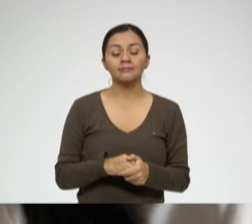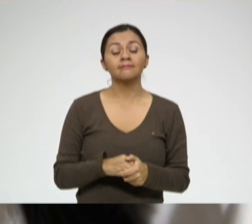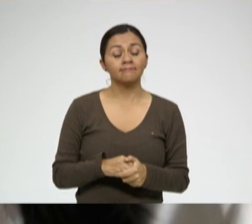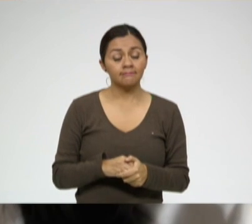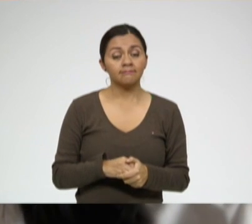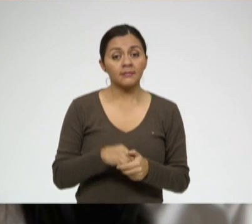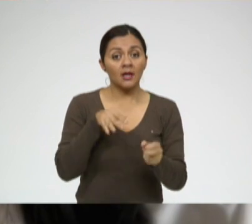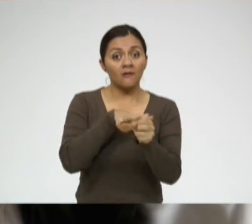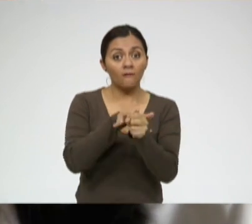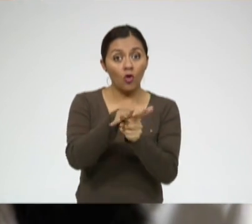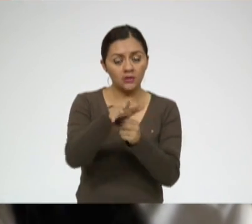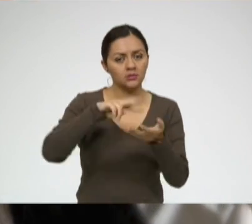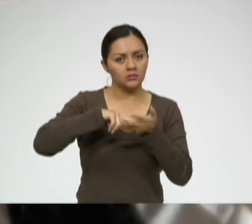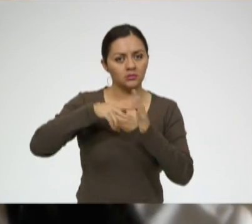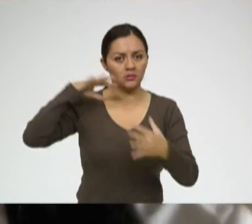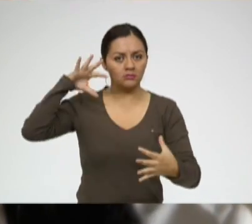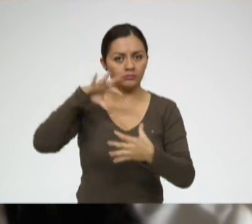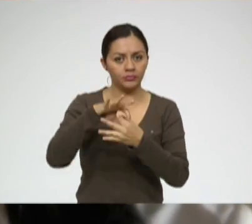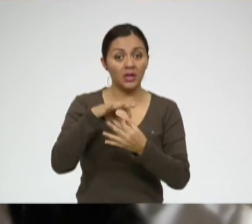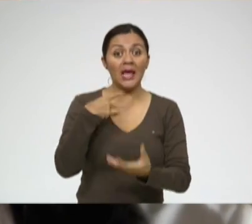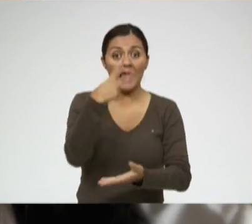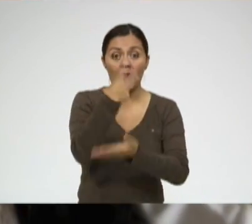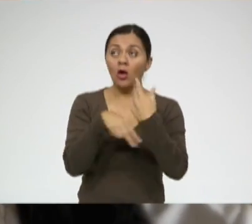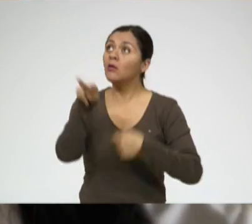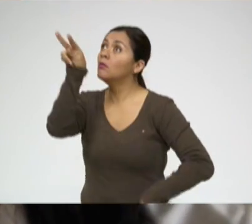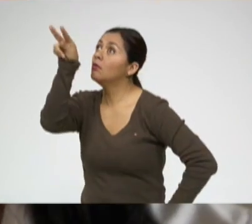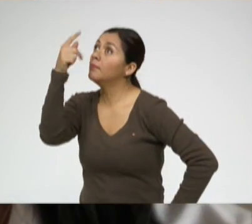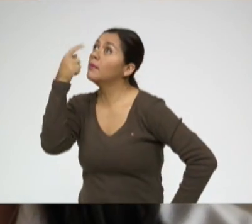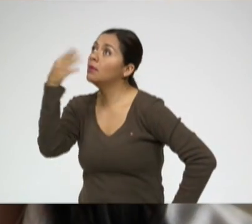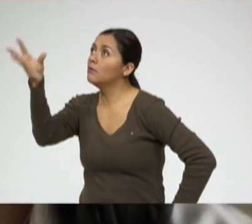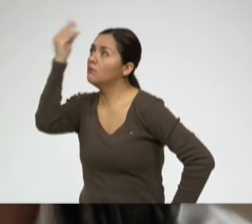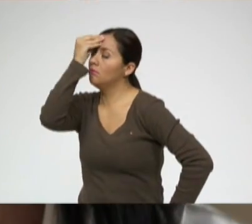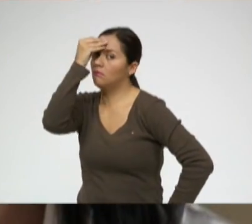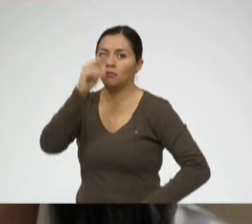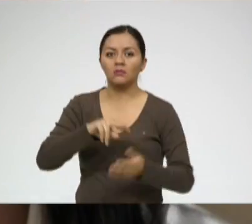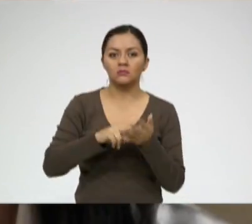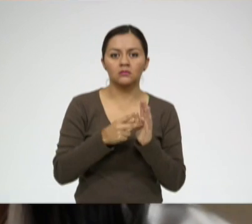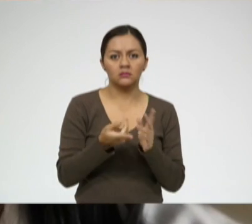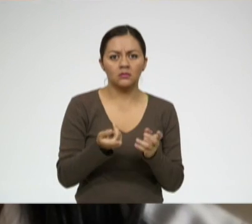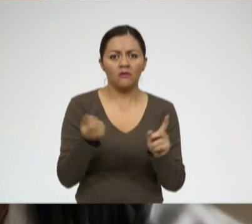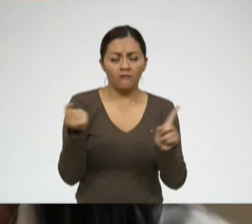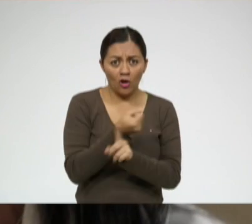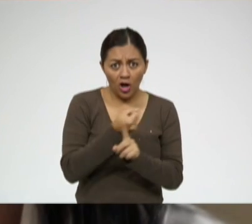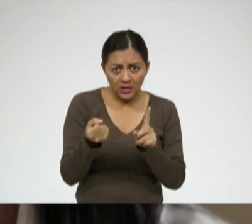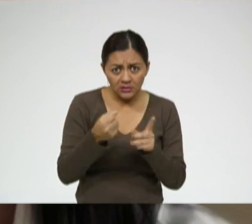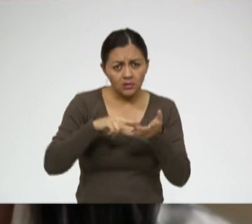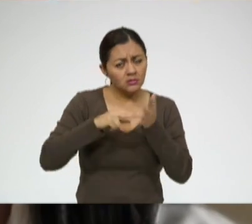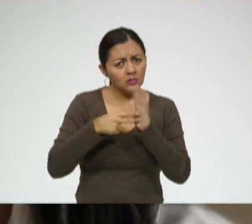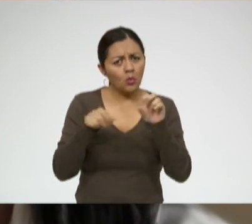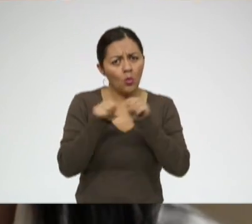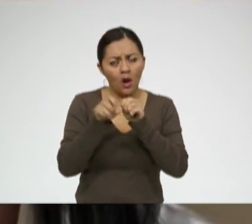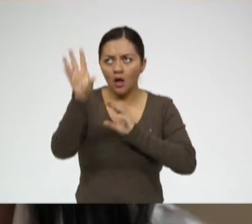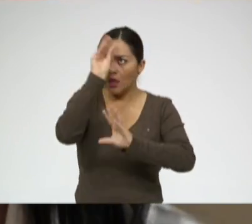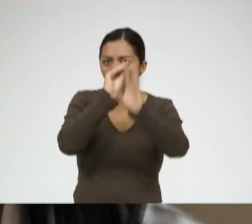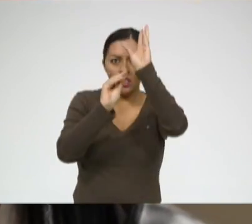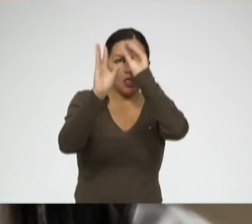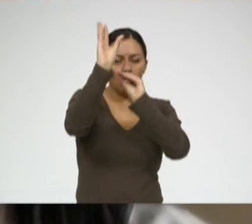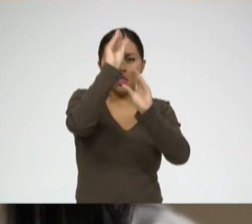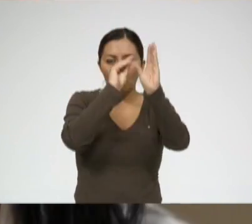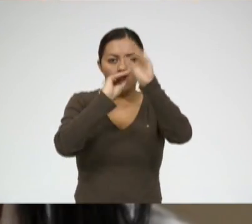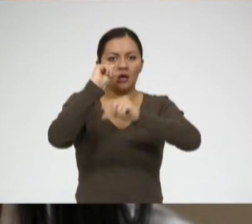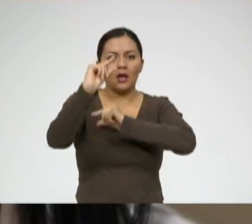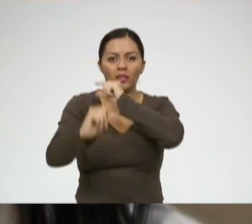la influencia está conectada, porque hay algo importante, la violencia se construye y se transmite por aprendizaje